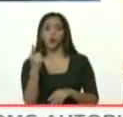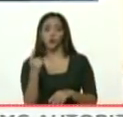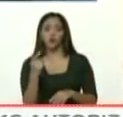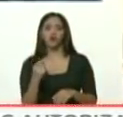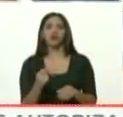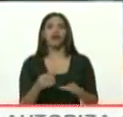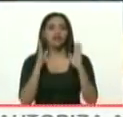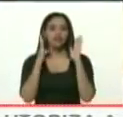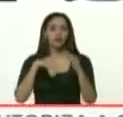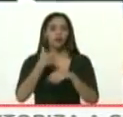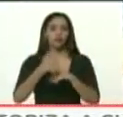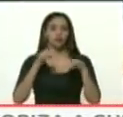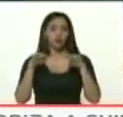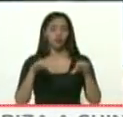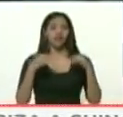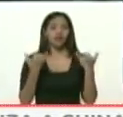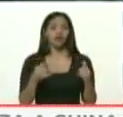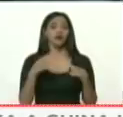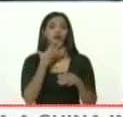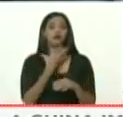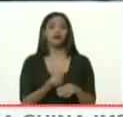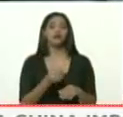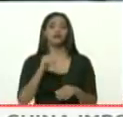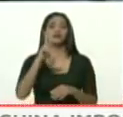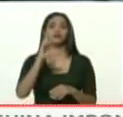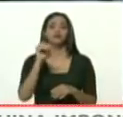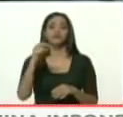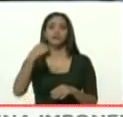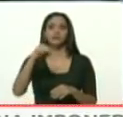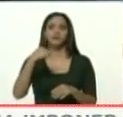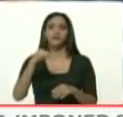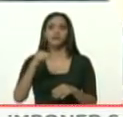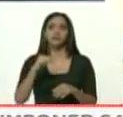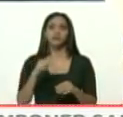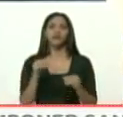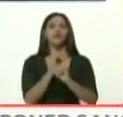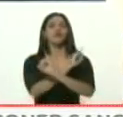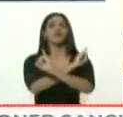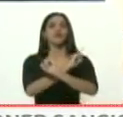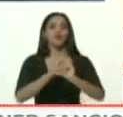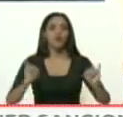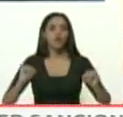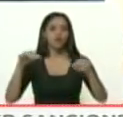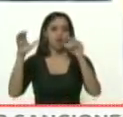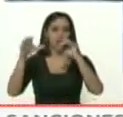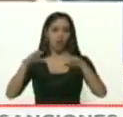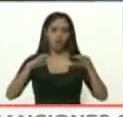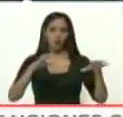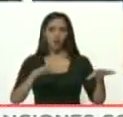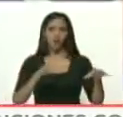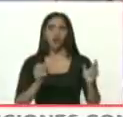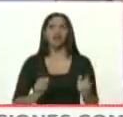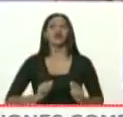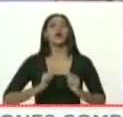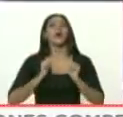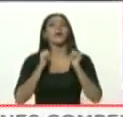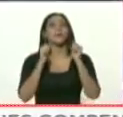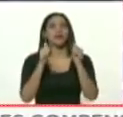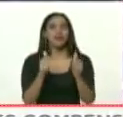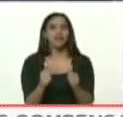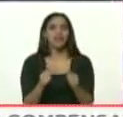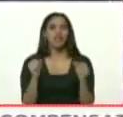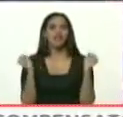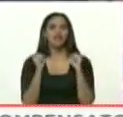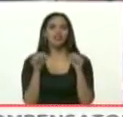lluvia, pero ahora en diciembre, el 30 de noviembre culmina el periodo lluvioso y comienza el